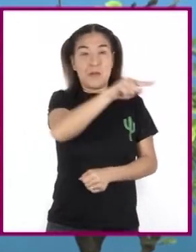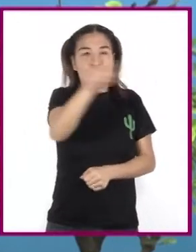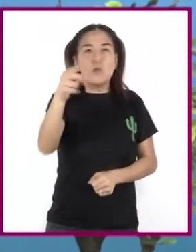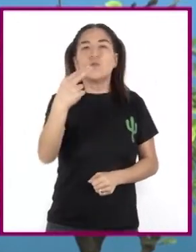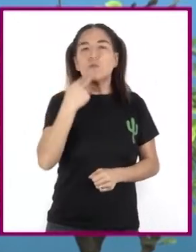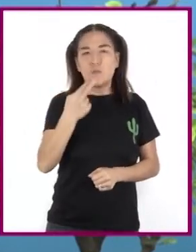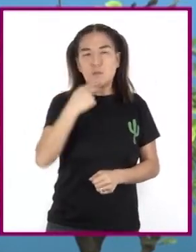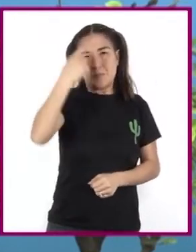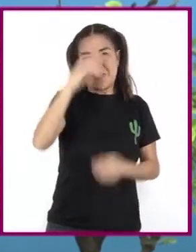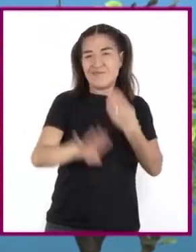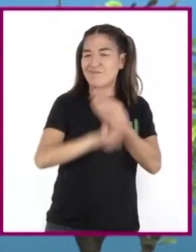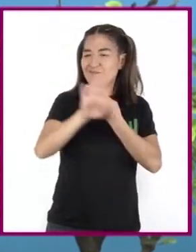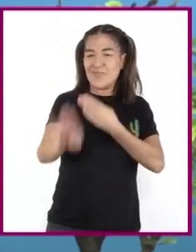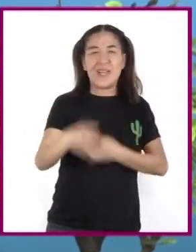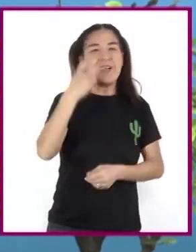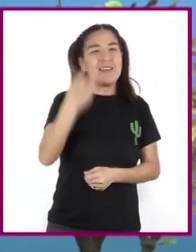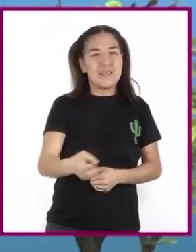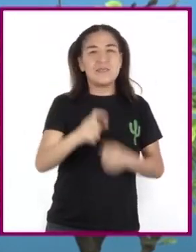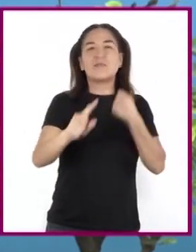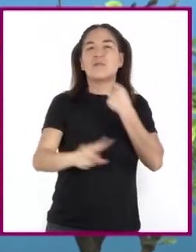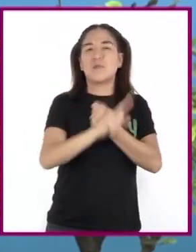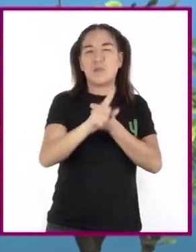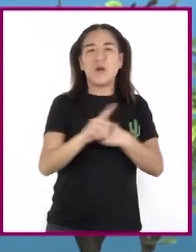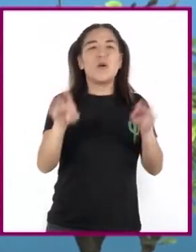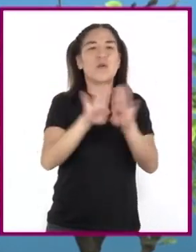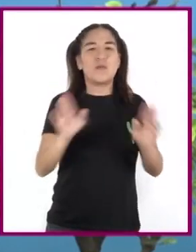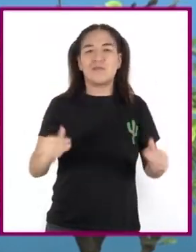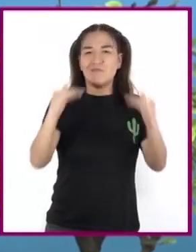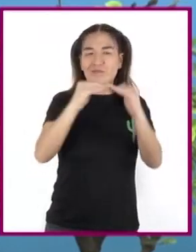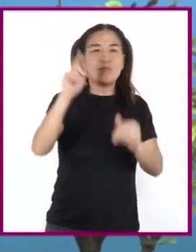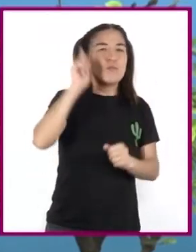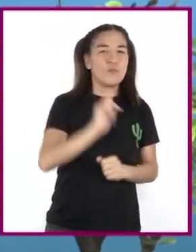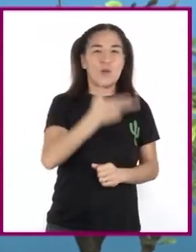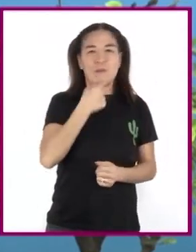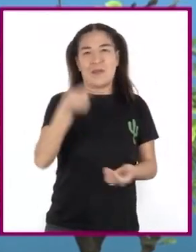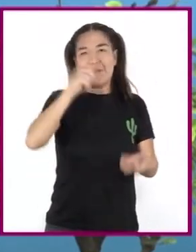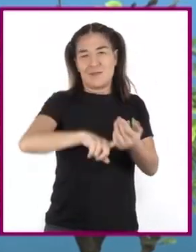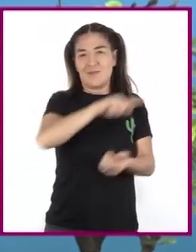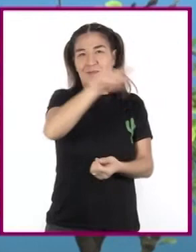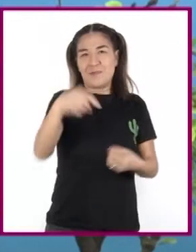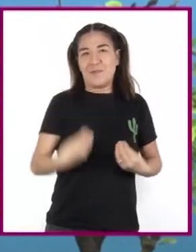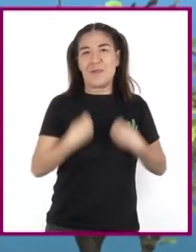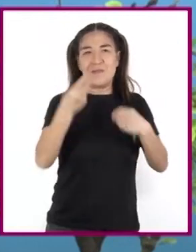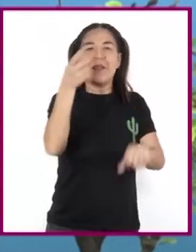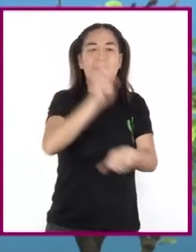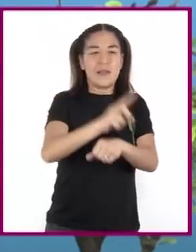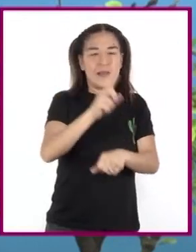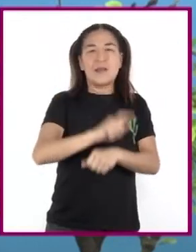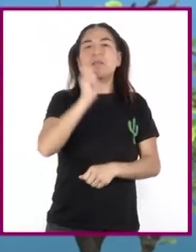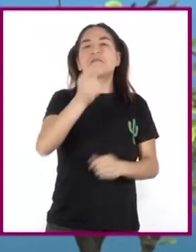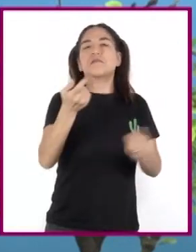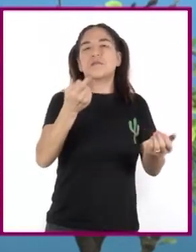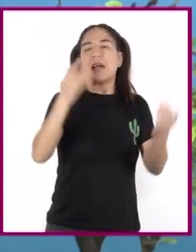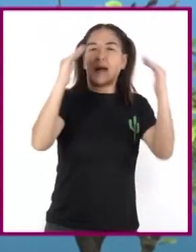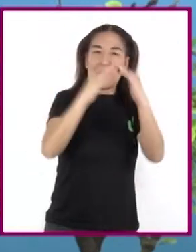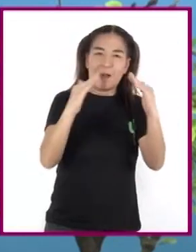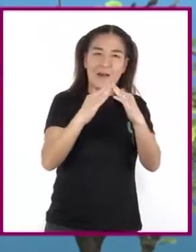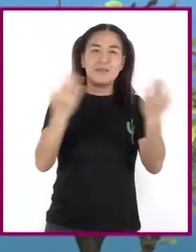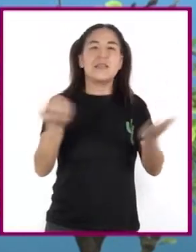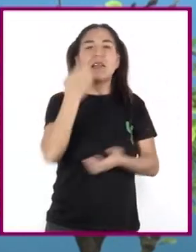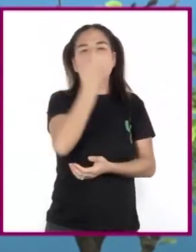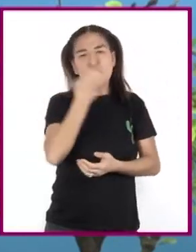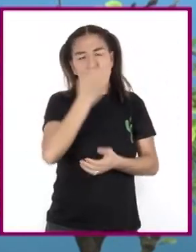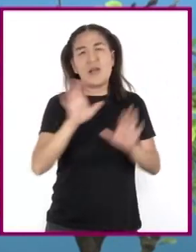útiles para combatir las desigualdades de género que estén presentes en su ámbito cotidiano, como la casa, escuela